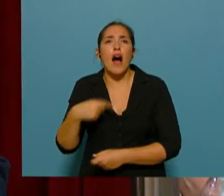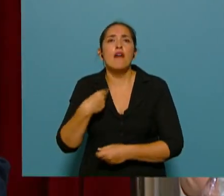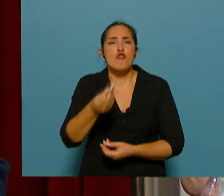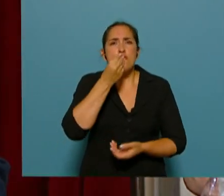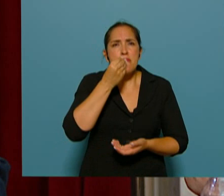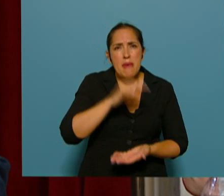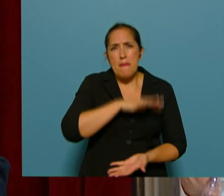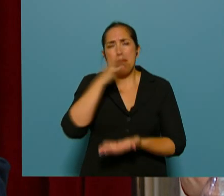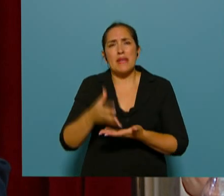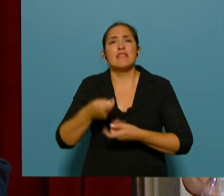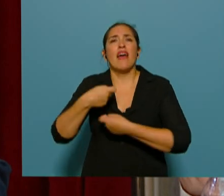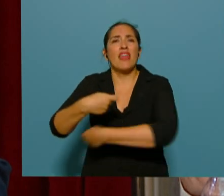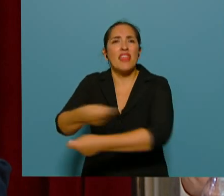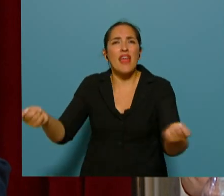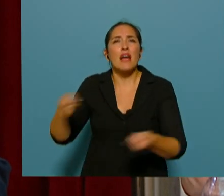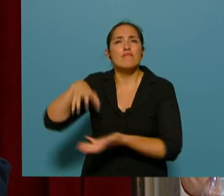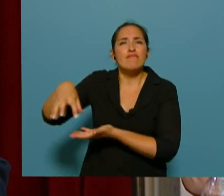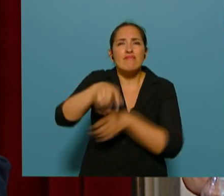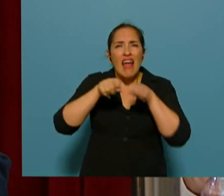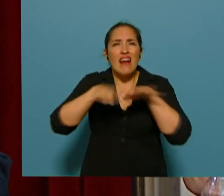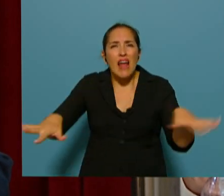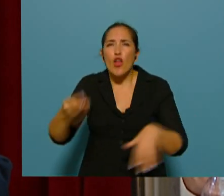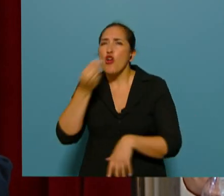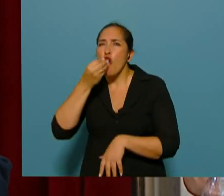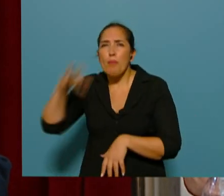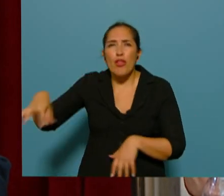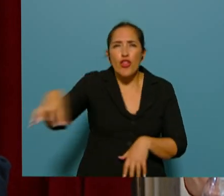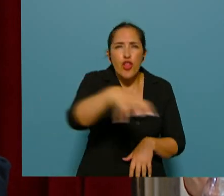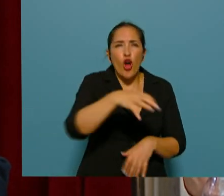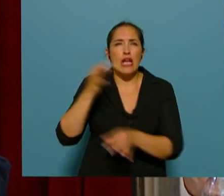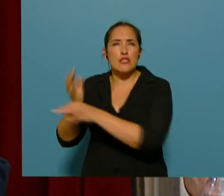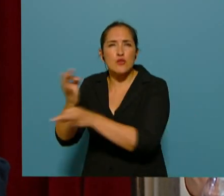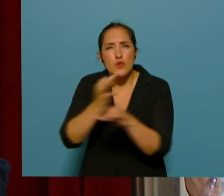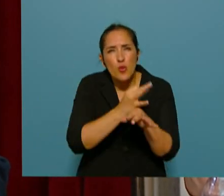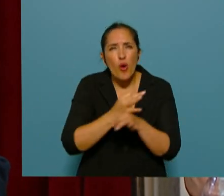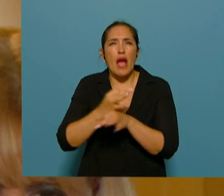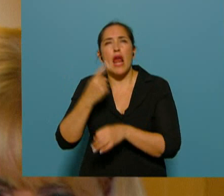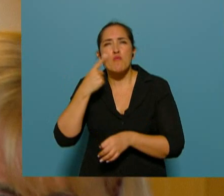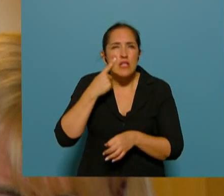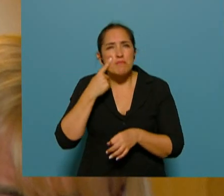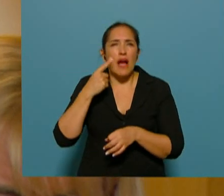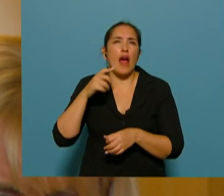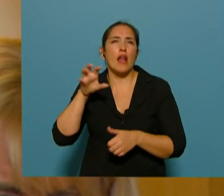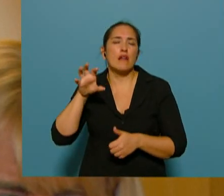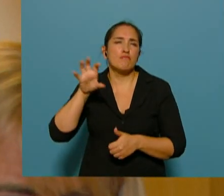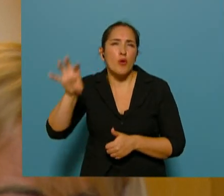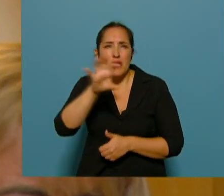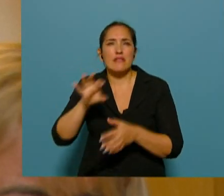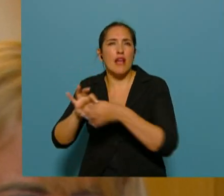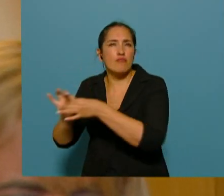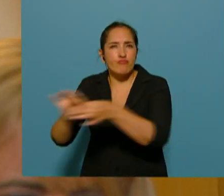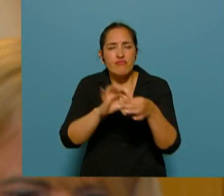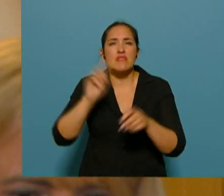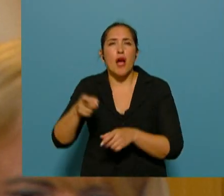de alimentos en la red de comedores comunitarios y escolares en articulación con las provincias, los municipios y las organizaciones